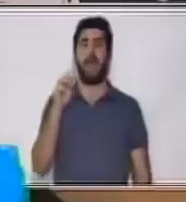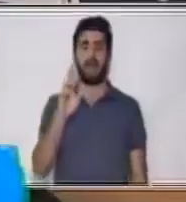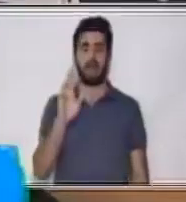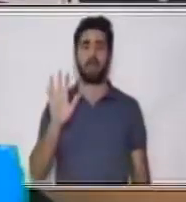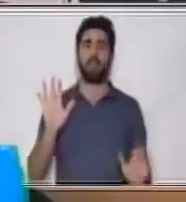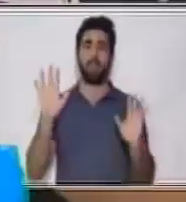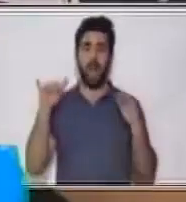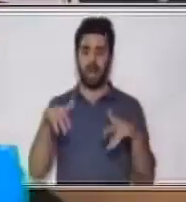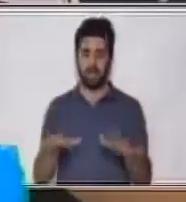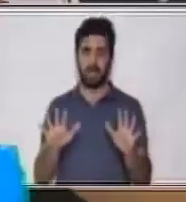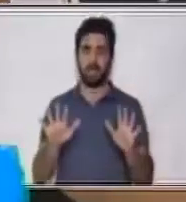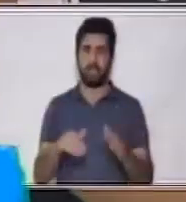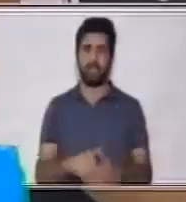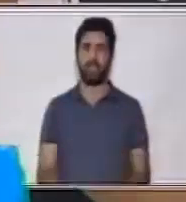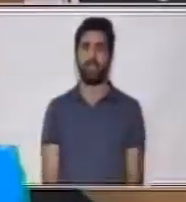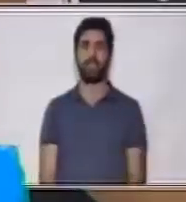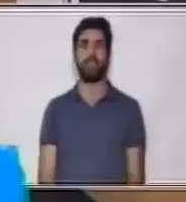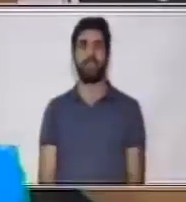mar.